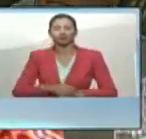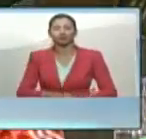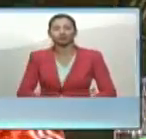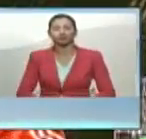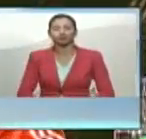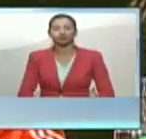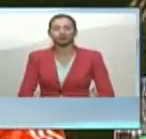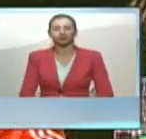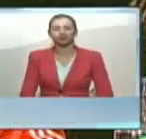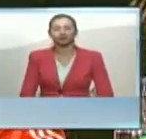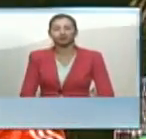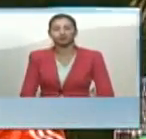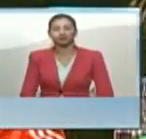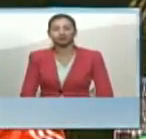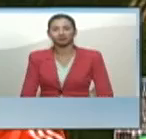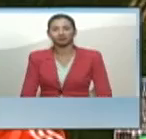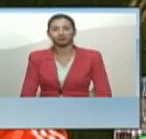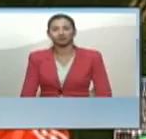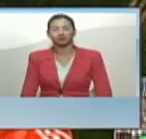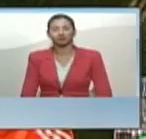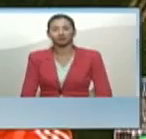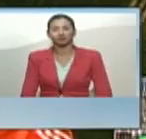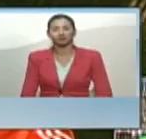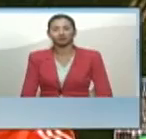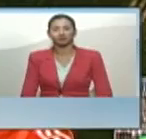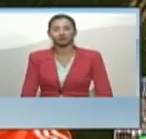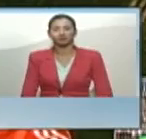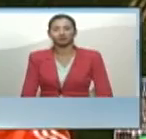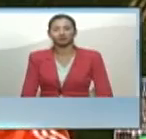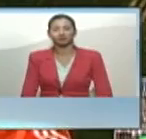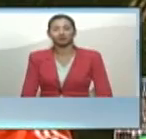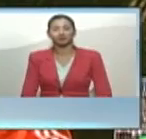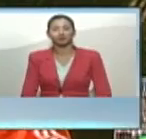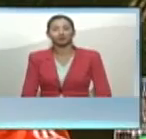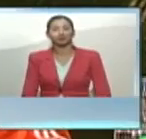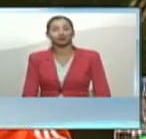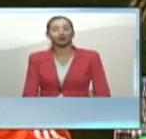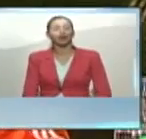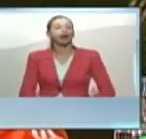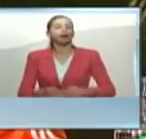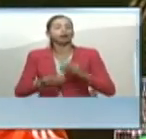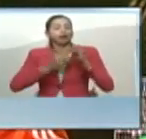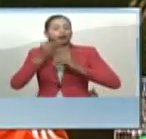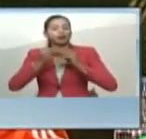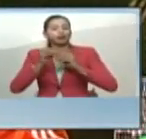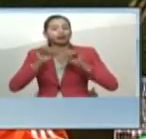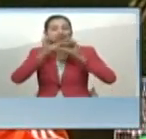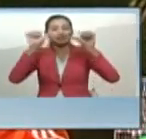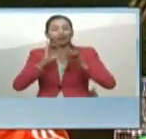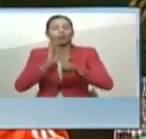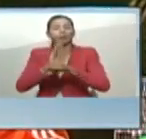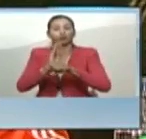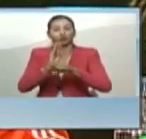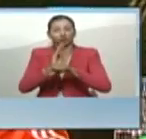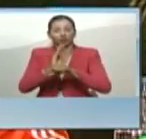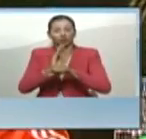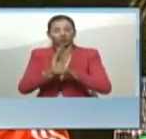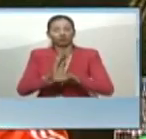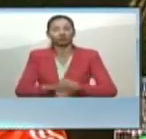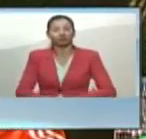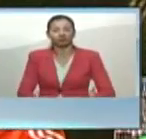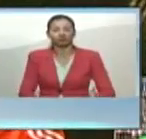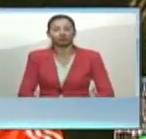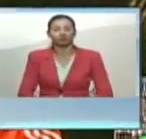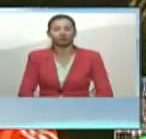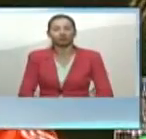Cada vez más. Y crear todo un sistema de protección de nuestro pueblo. De